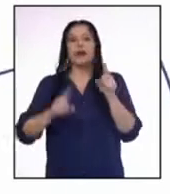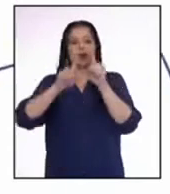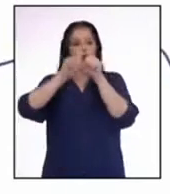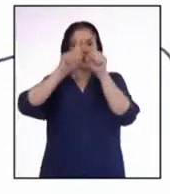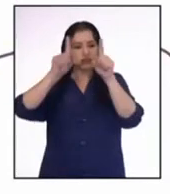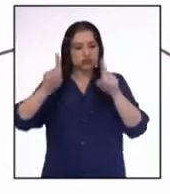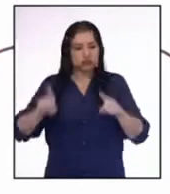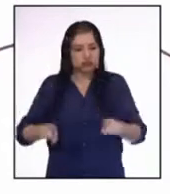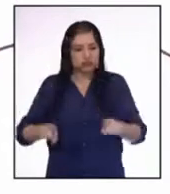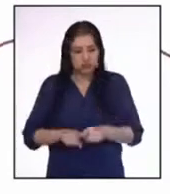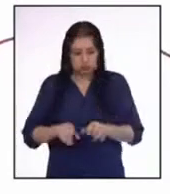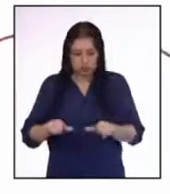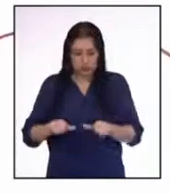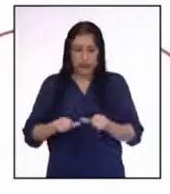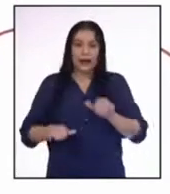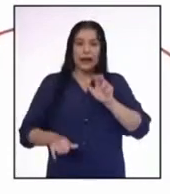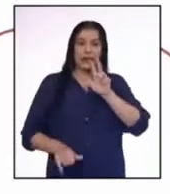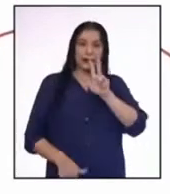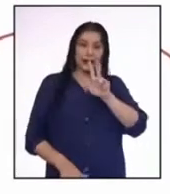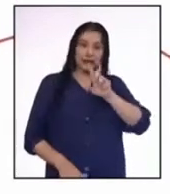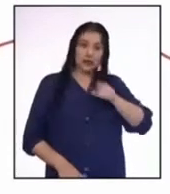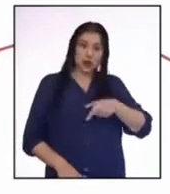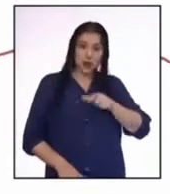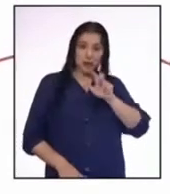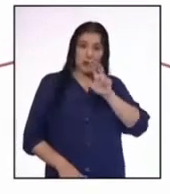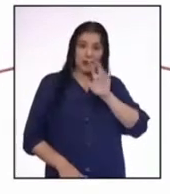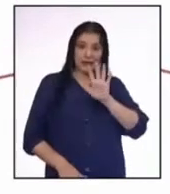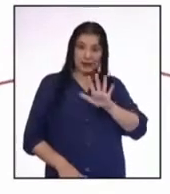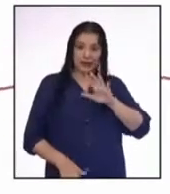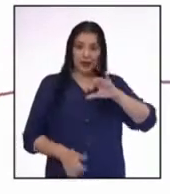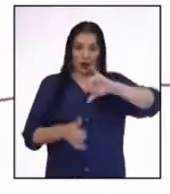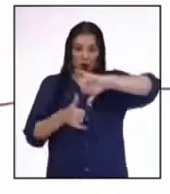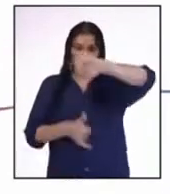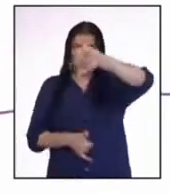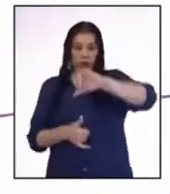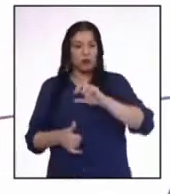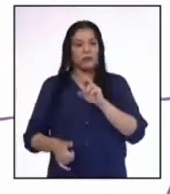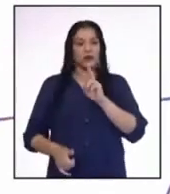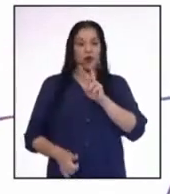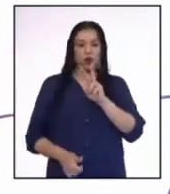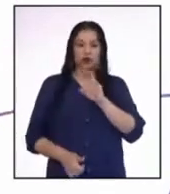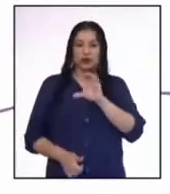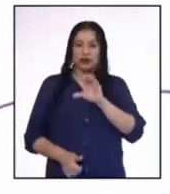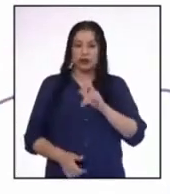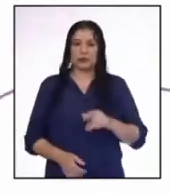de 3,5 centímetros por 2 centímetros.